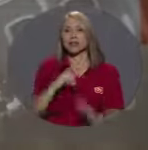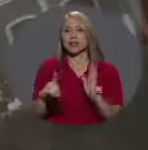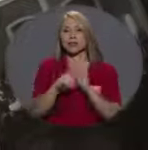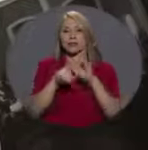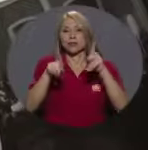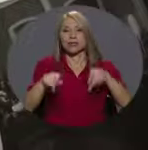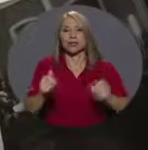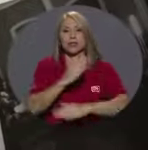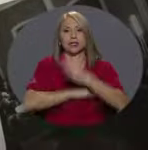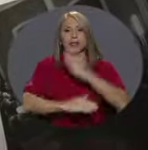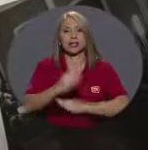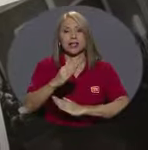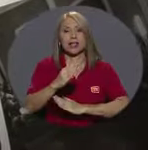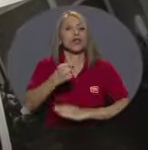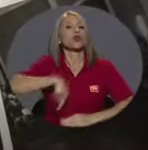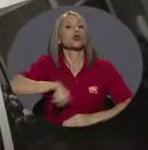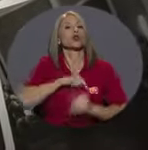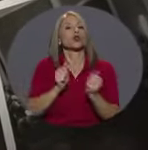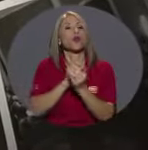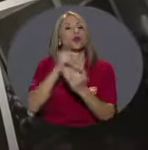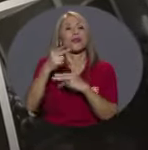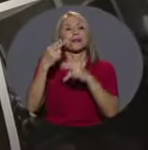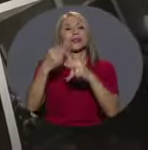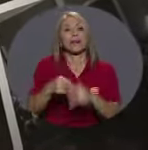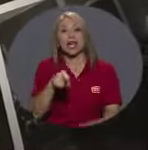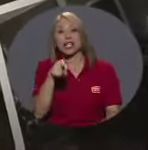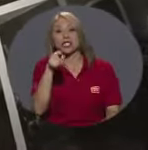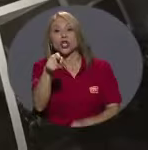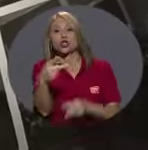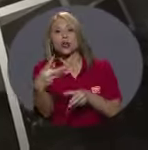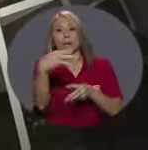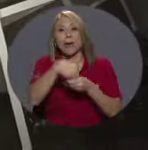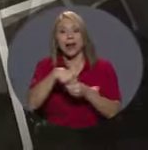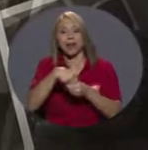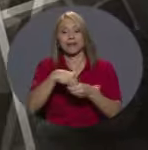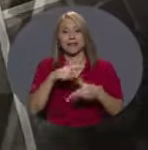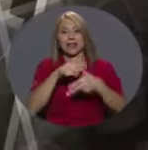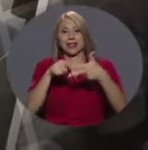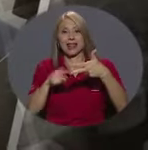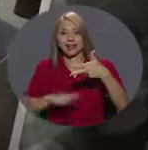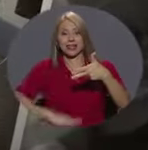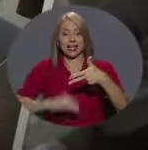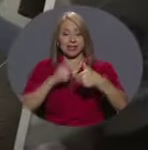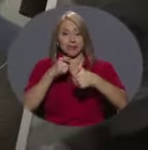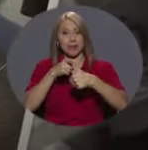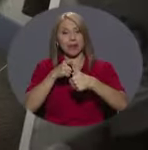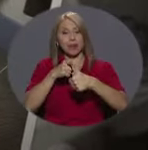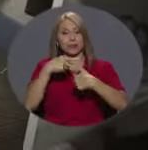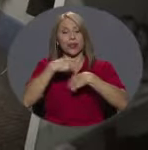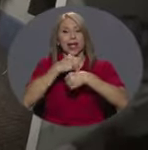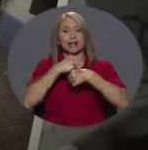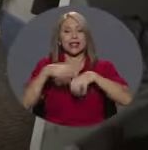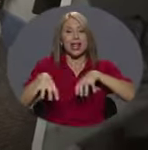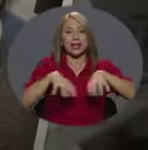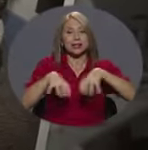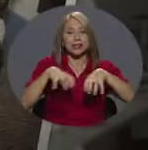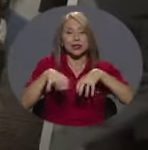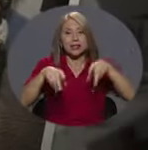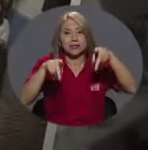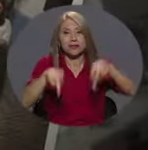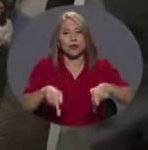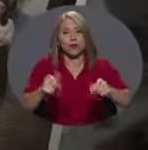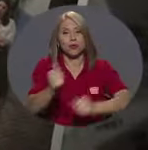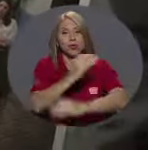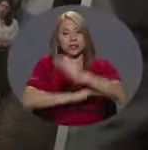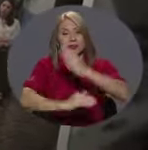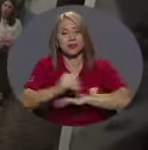discapacidad. Trabajamos bajo el programa Sos Parte, el cual se enfoca en 3 ejes. El primero es el de realizar acciones para que la